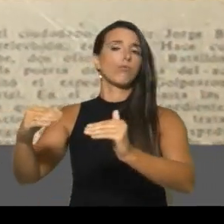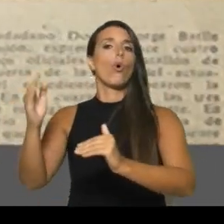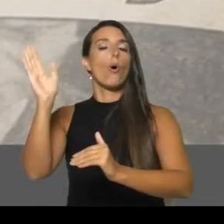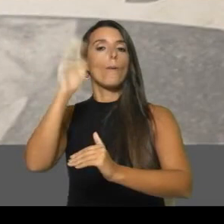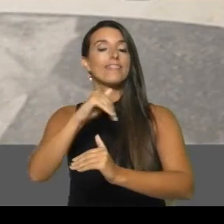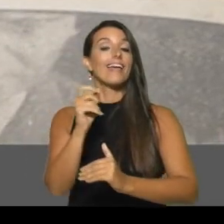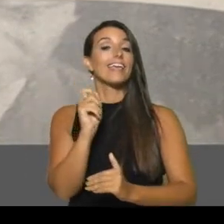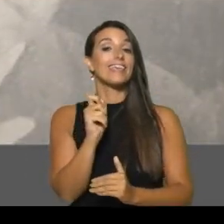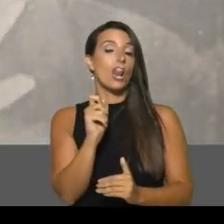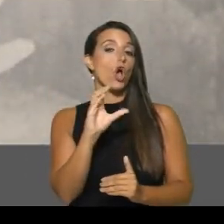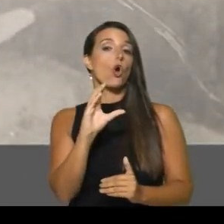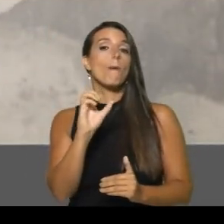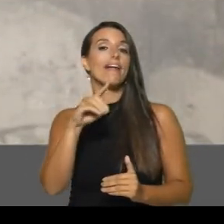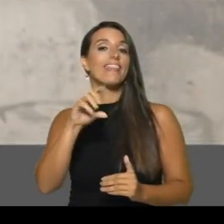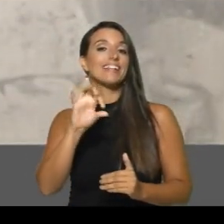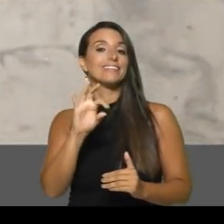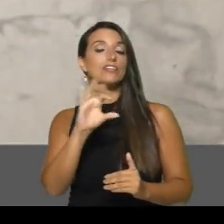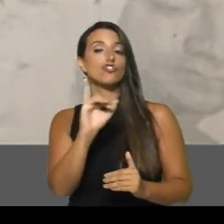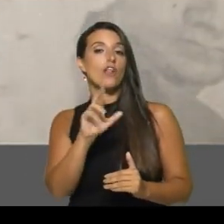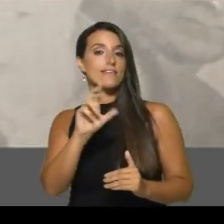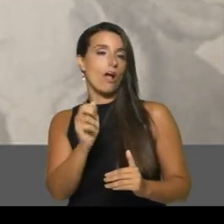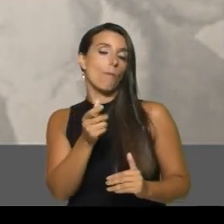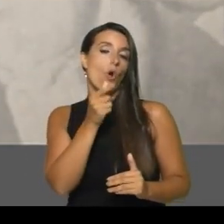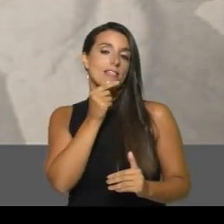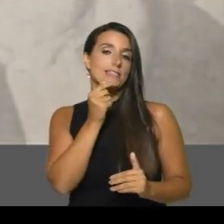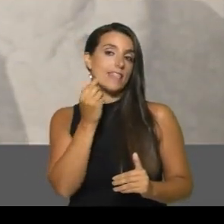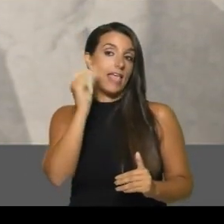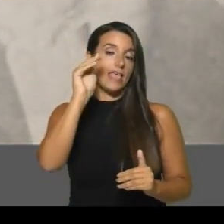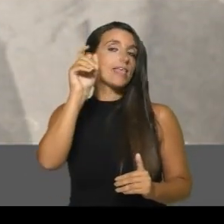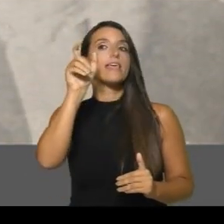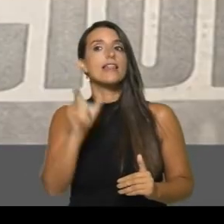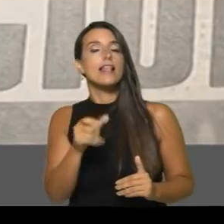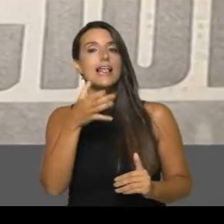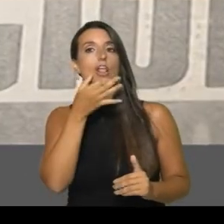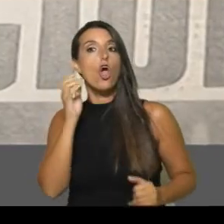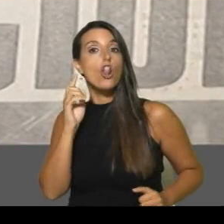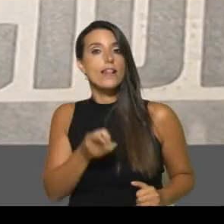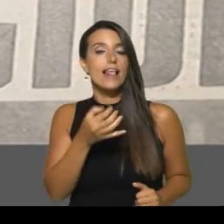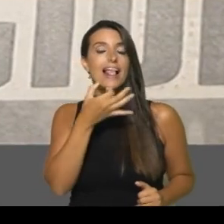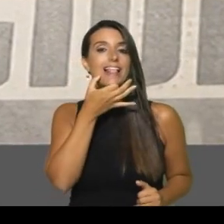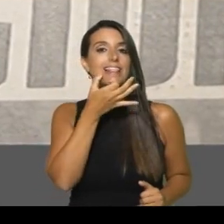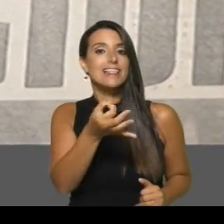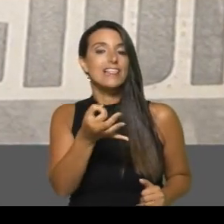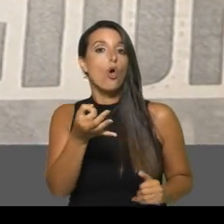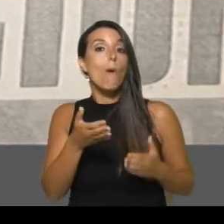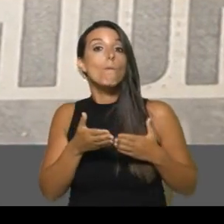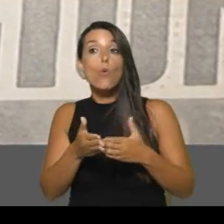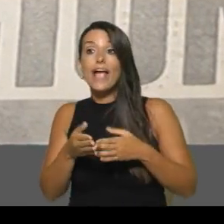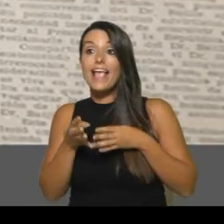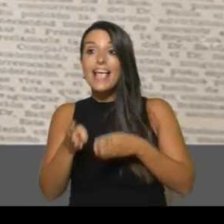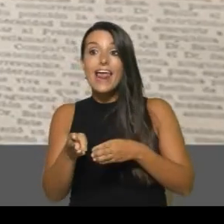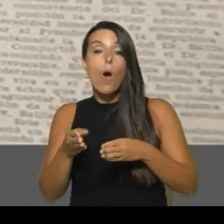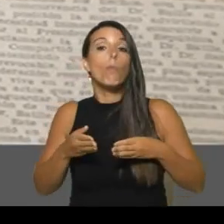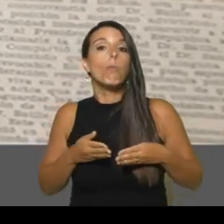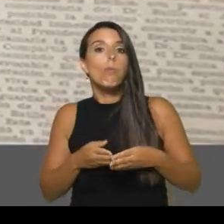zorrilla que fue Quien comenzó la postura democrática la armada daba la orden de que Los buques de guerra salieran del